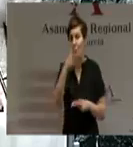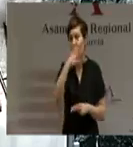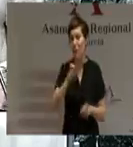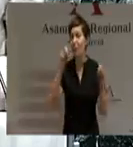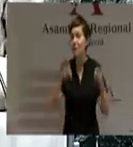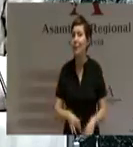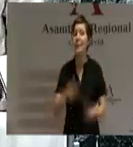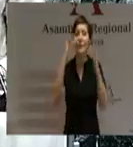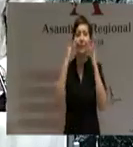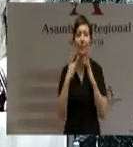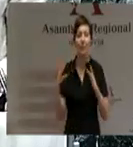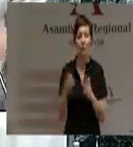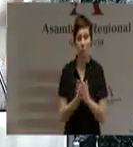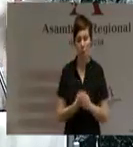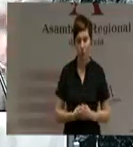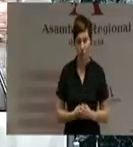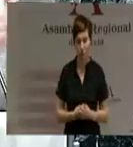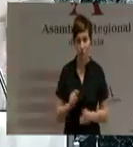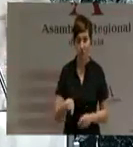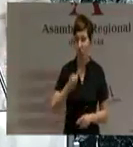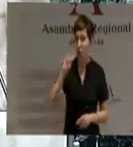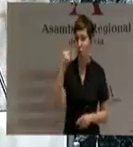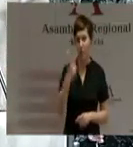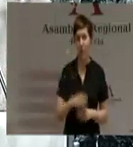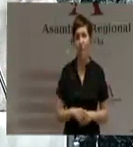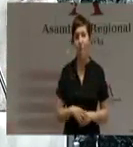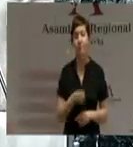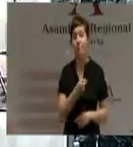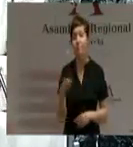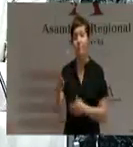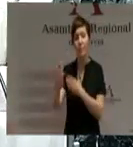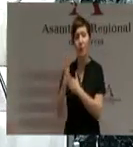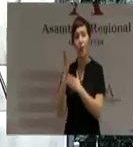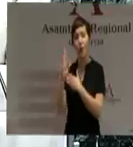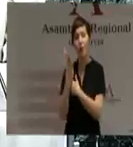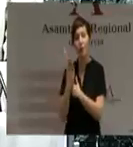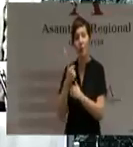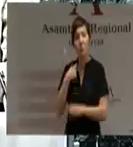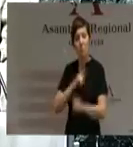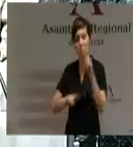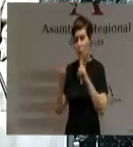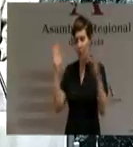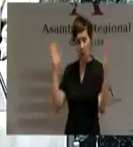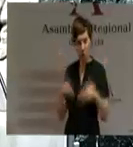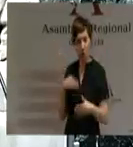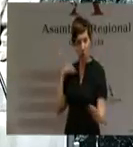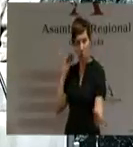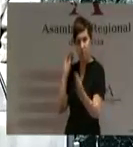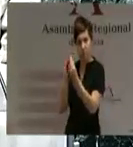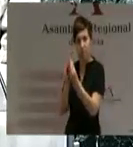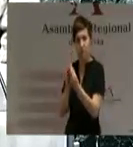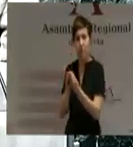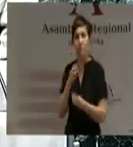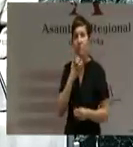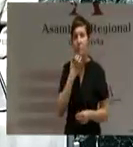ahí. Del resto de ofertas que nos ha hecho, no tenemos ningún problema. Siempre y cuando